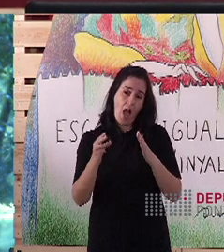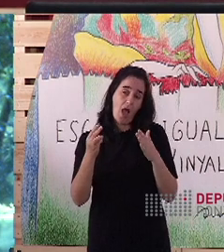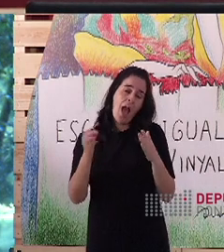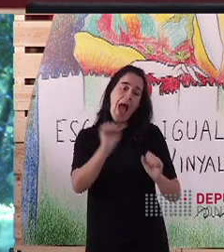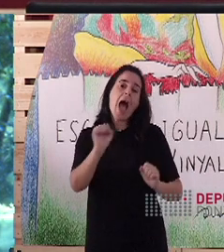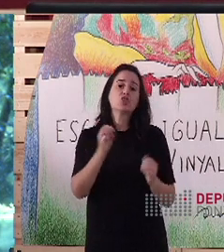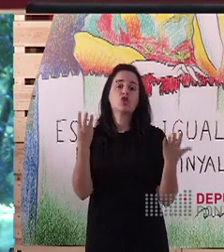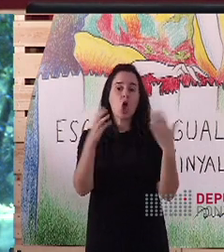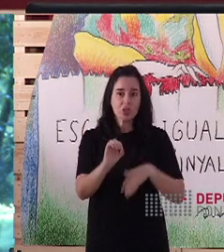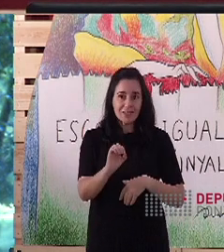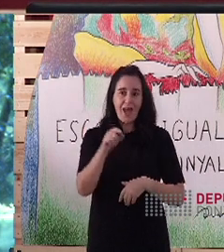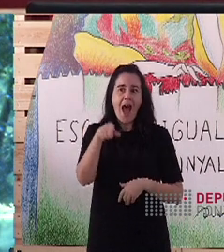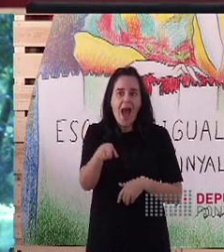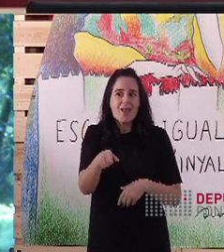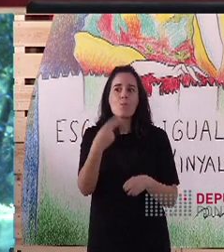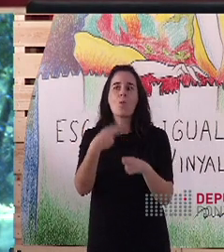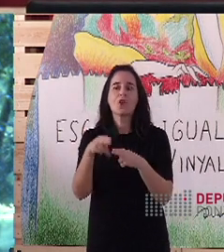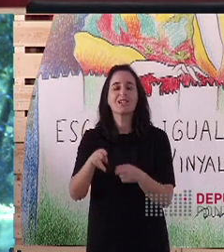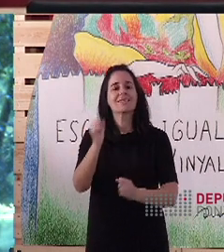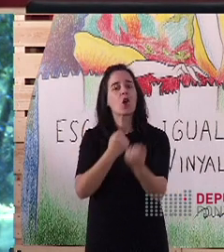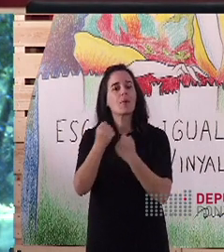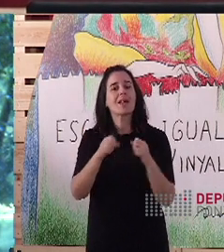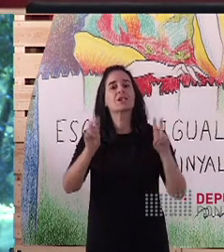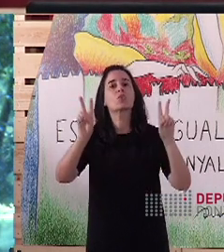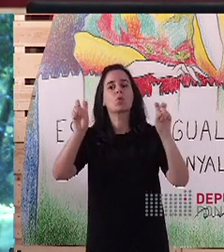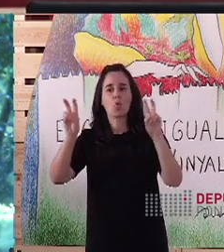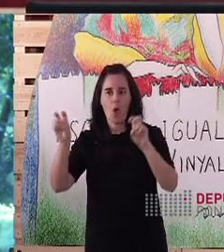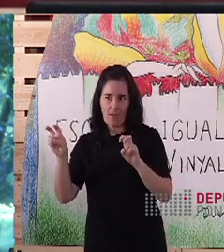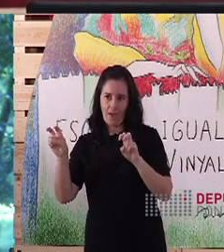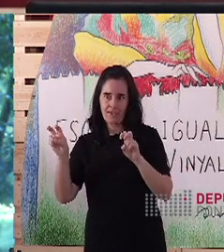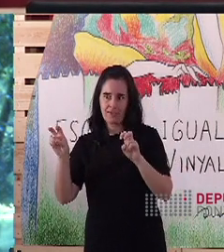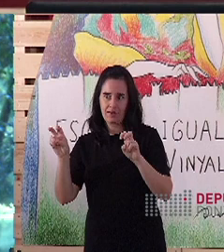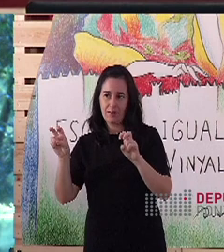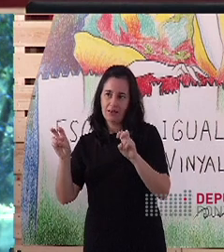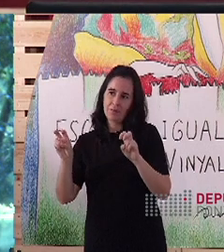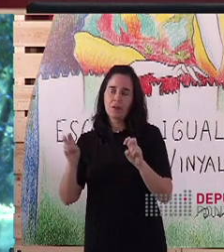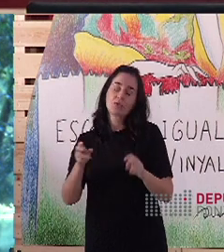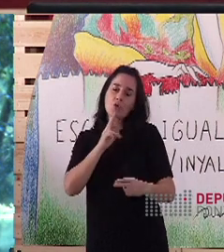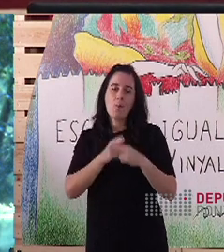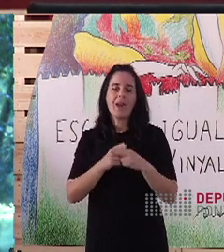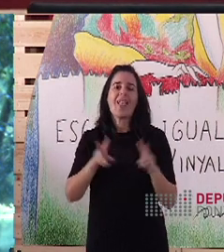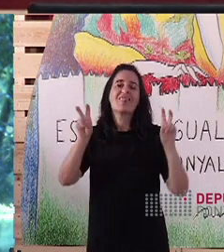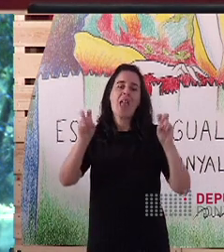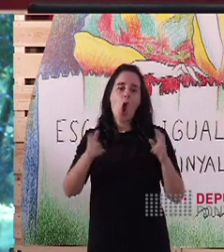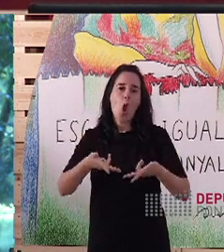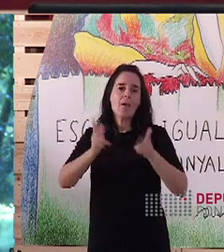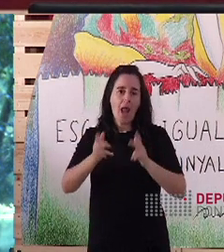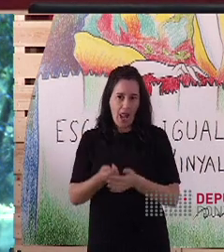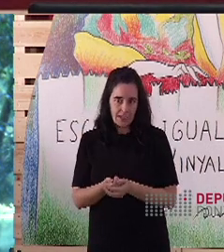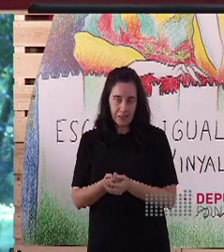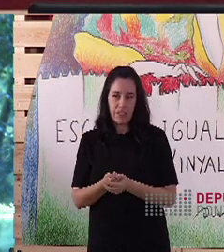encontró con unas nuevas políticas económicas que fueron las políticas económicas neoliberales que tuvieron la